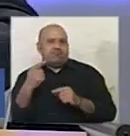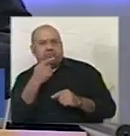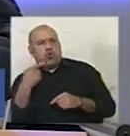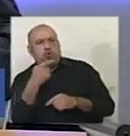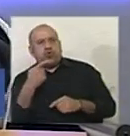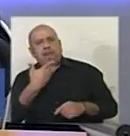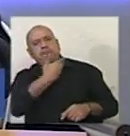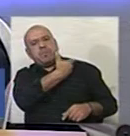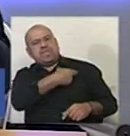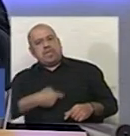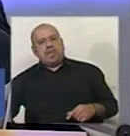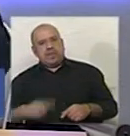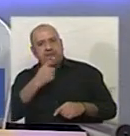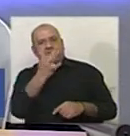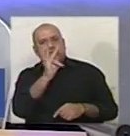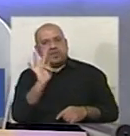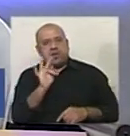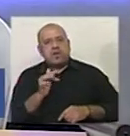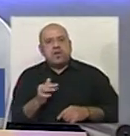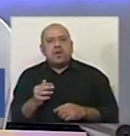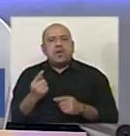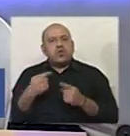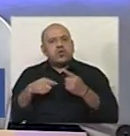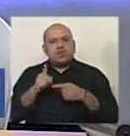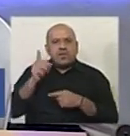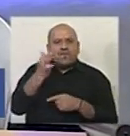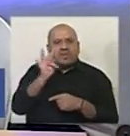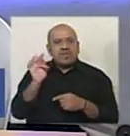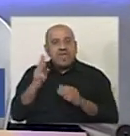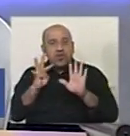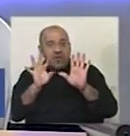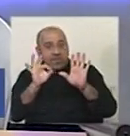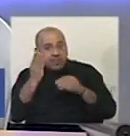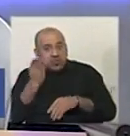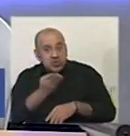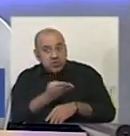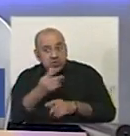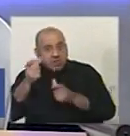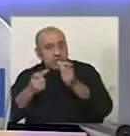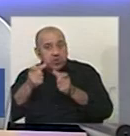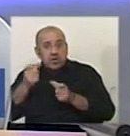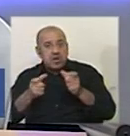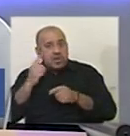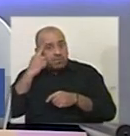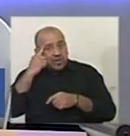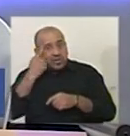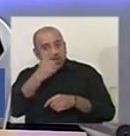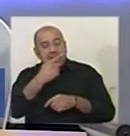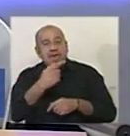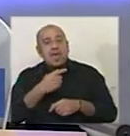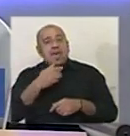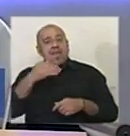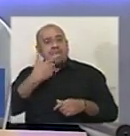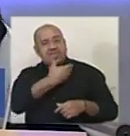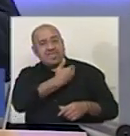el orden democrático liberal. Y en Francia el 90%, fíjate vos, de la gente piensa que lo ve a Macron como